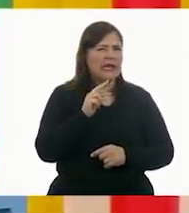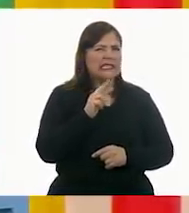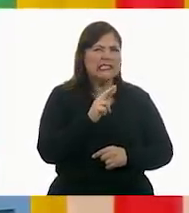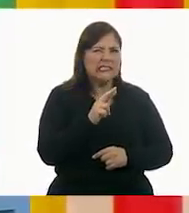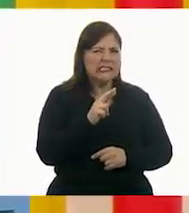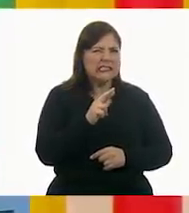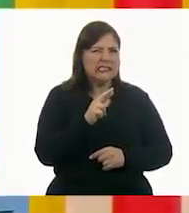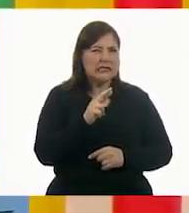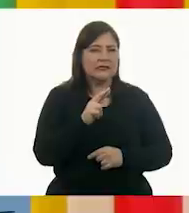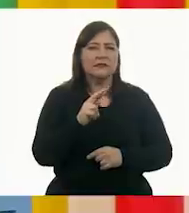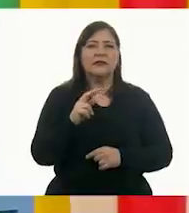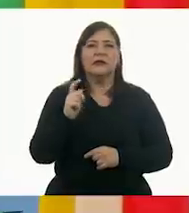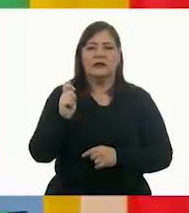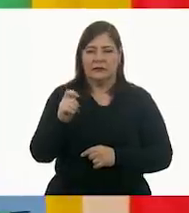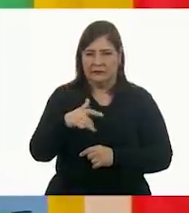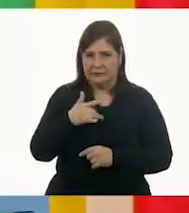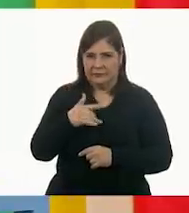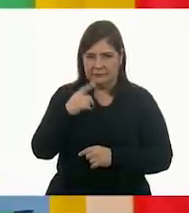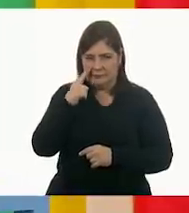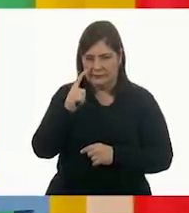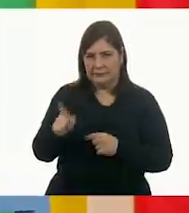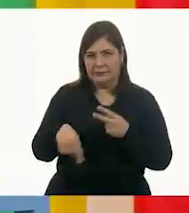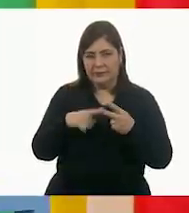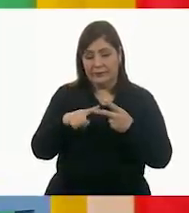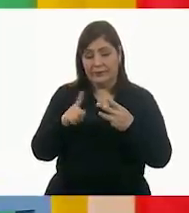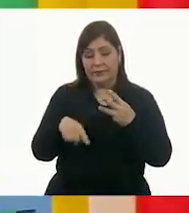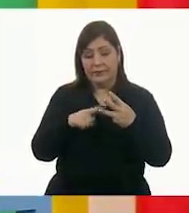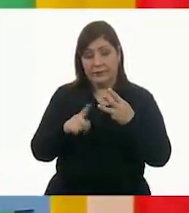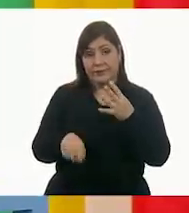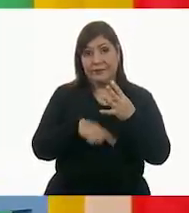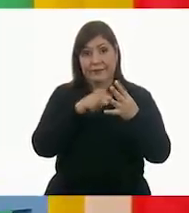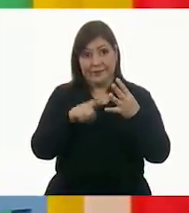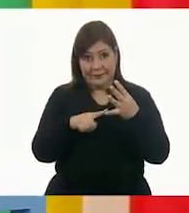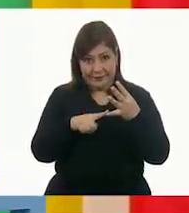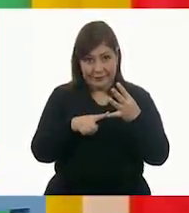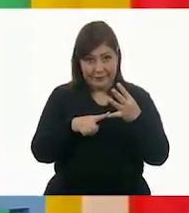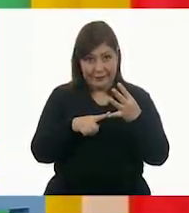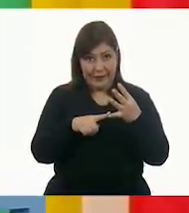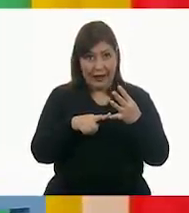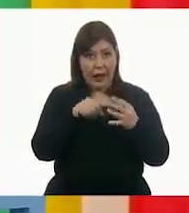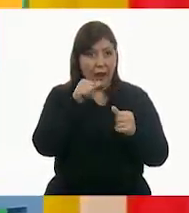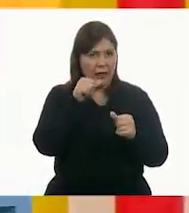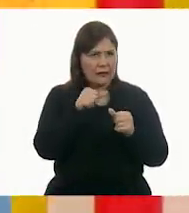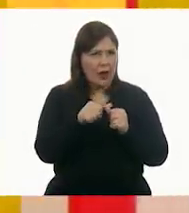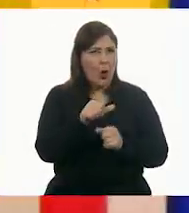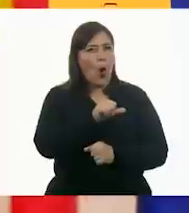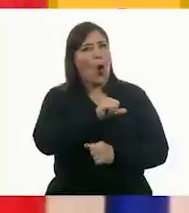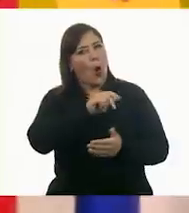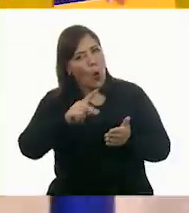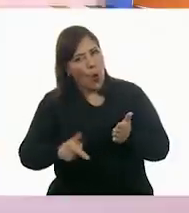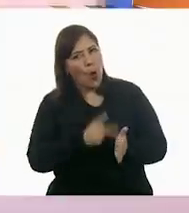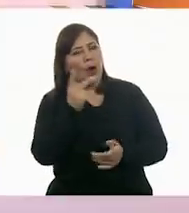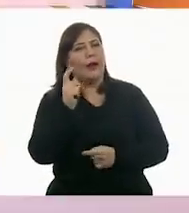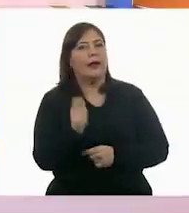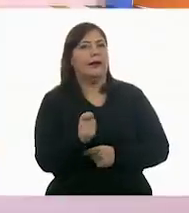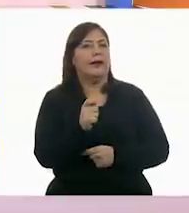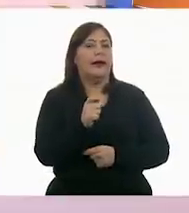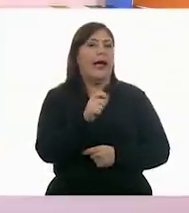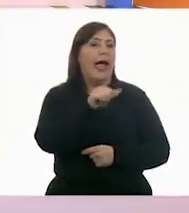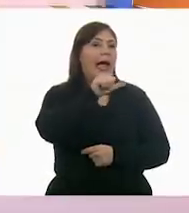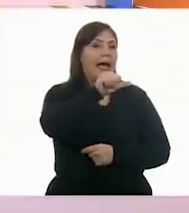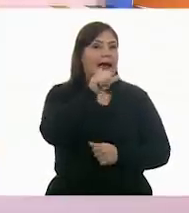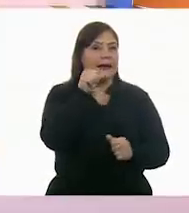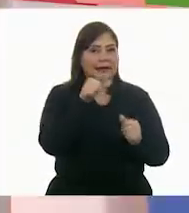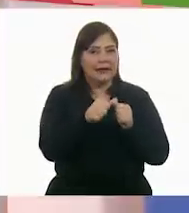par. La siguiente es la letra, otra vez la A,